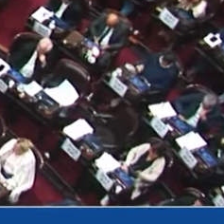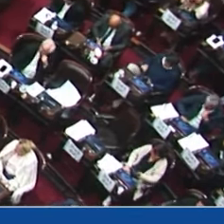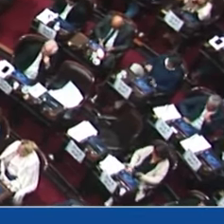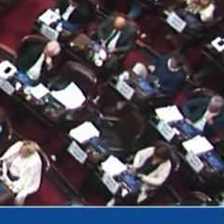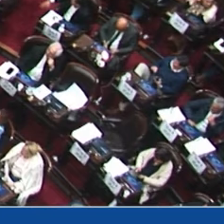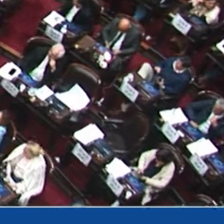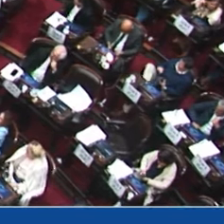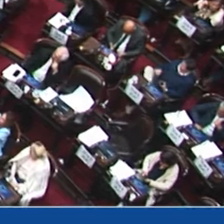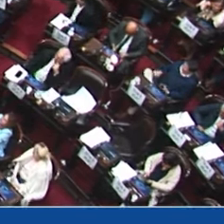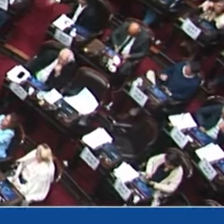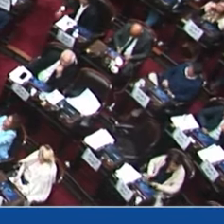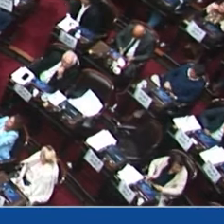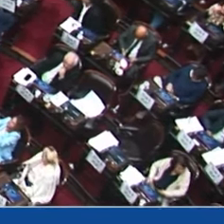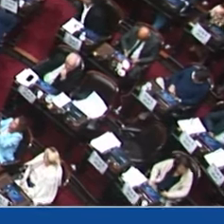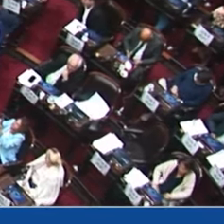to